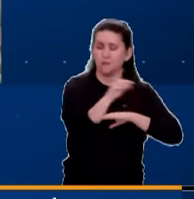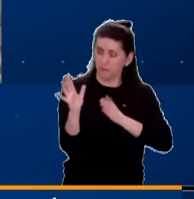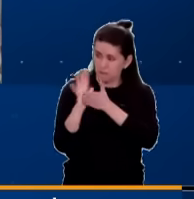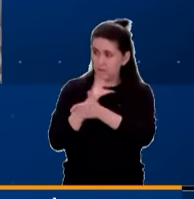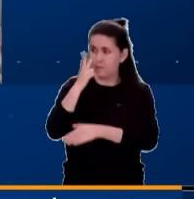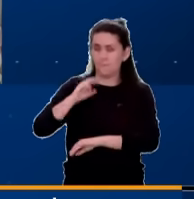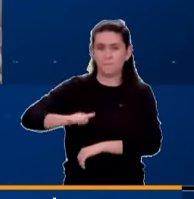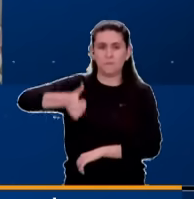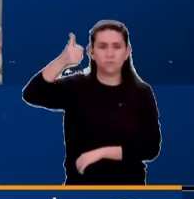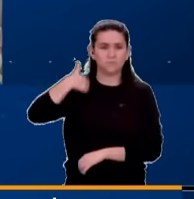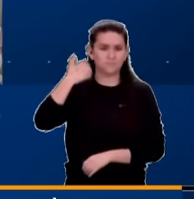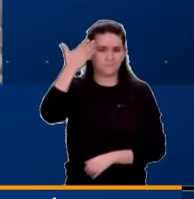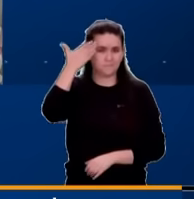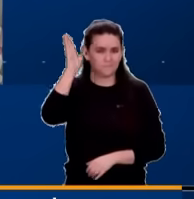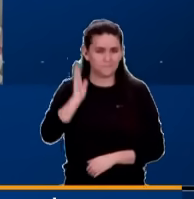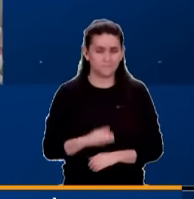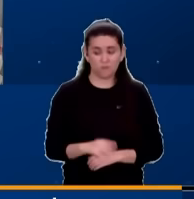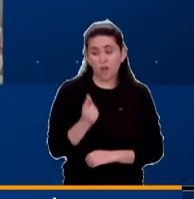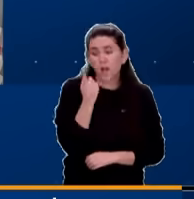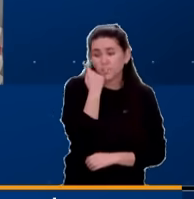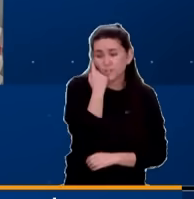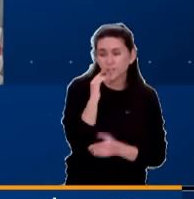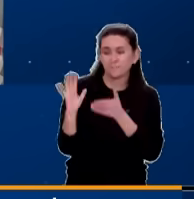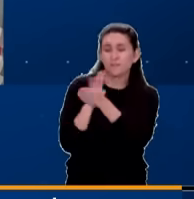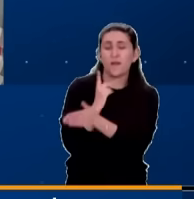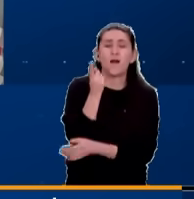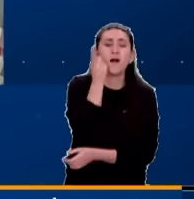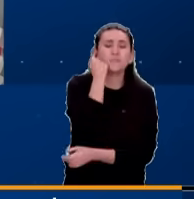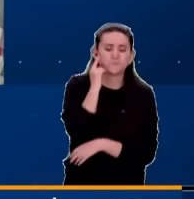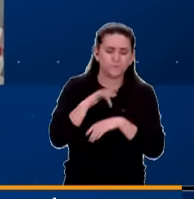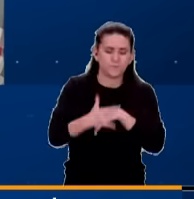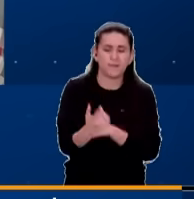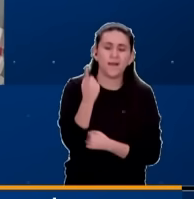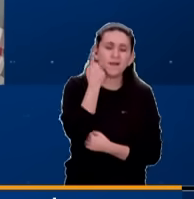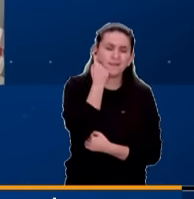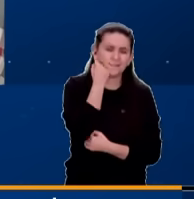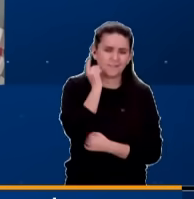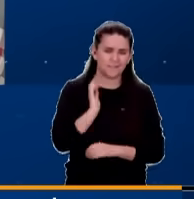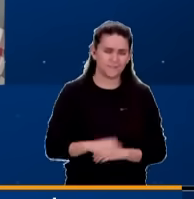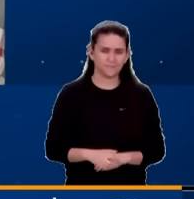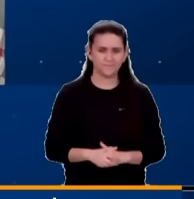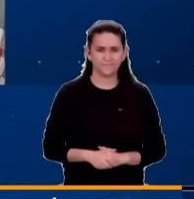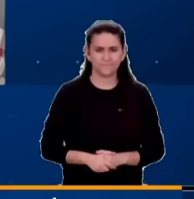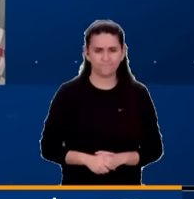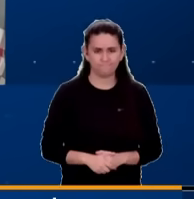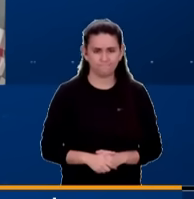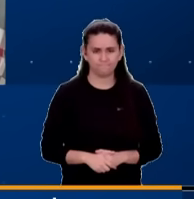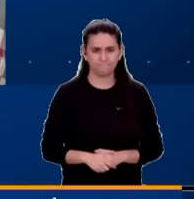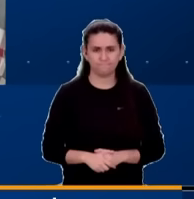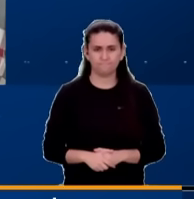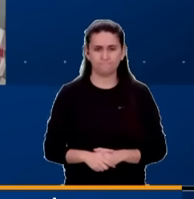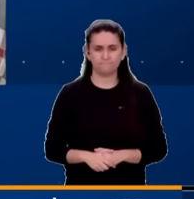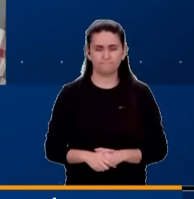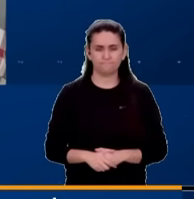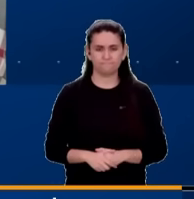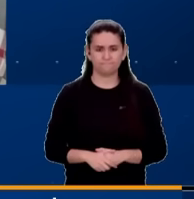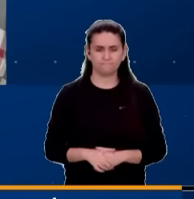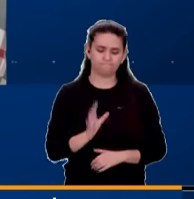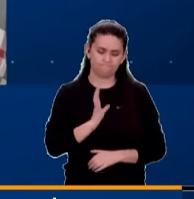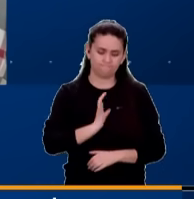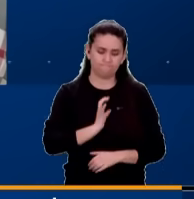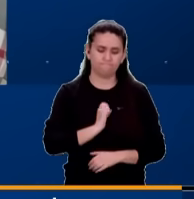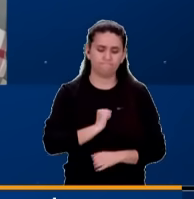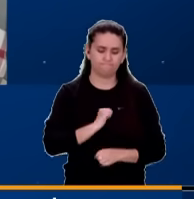para que él no las morboseara, pero fue apenas ayer que ella me comentó eso, cuando ya sucedió todo esto, tan